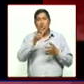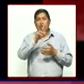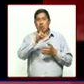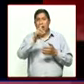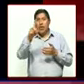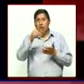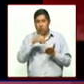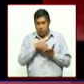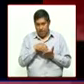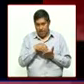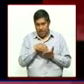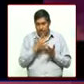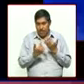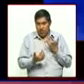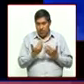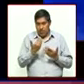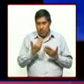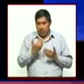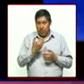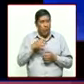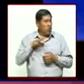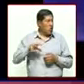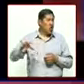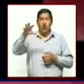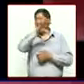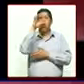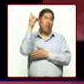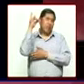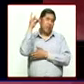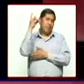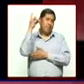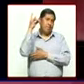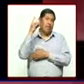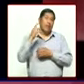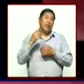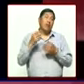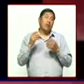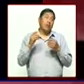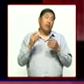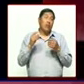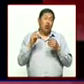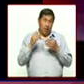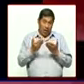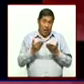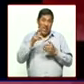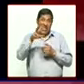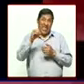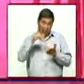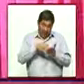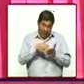focos de incendio en todo el país, solamente 30.000 registrados en Santa Cruz.